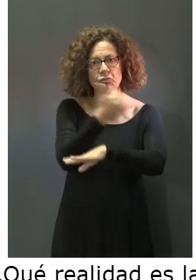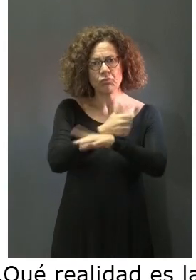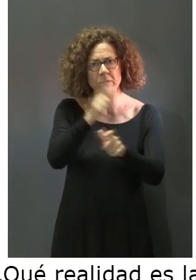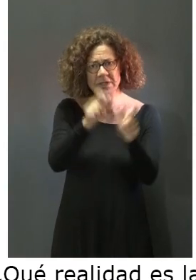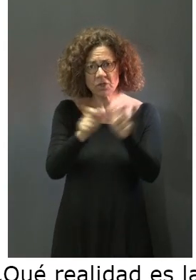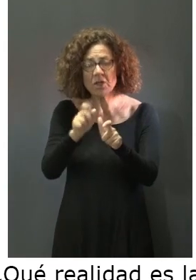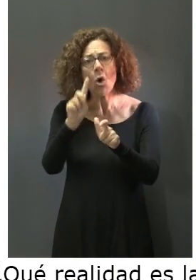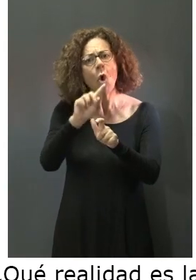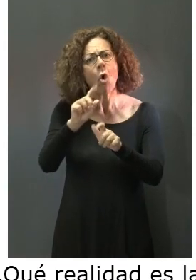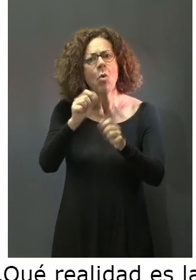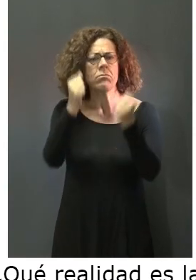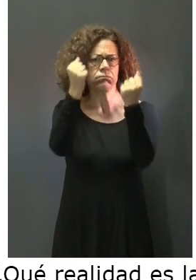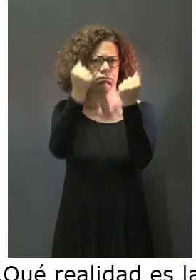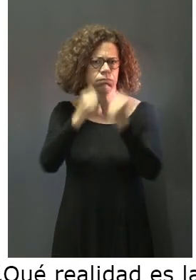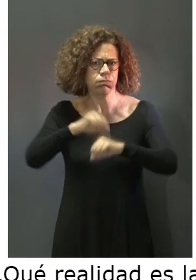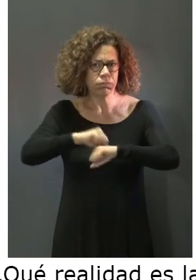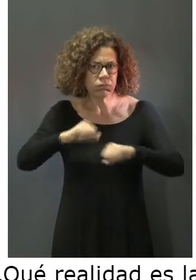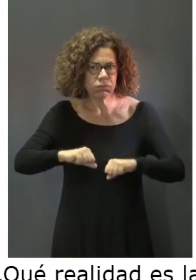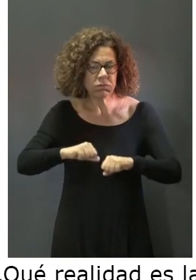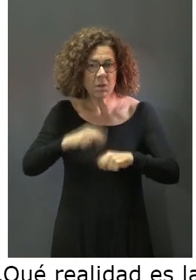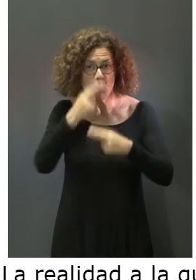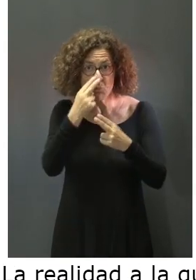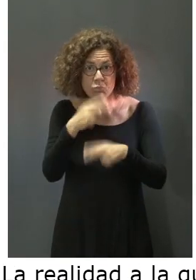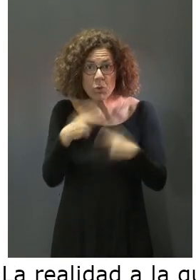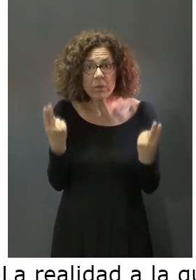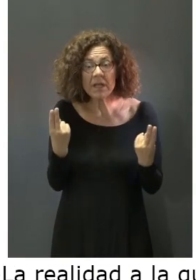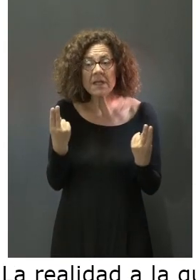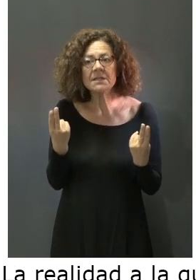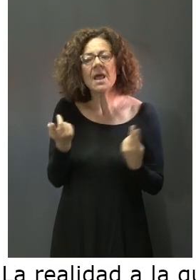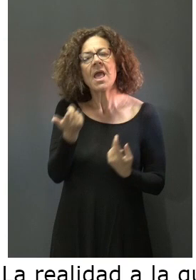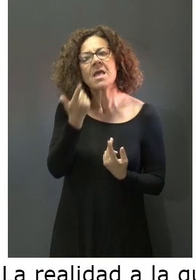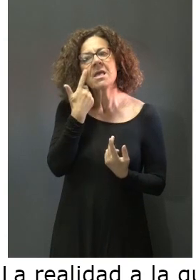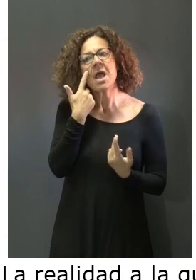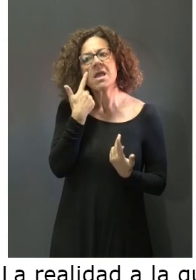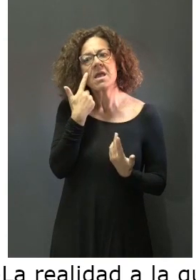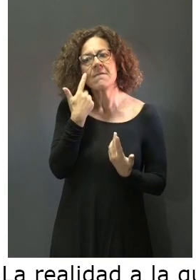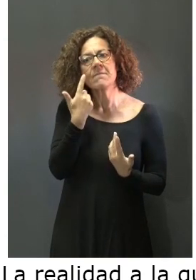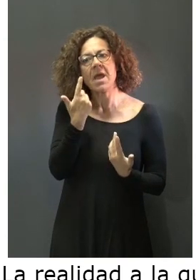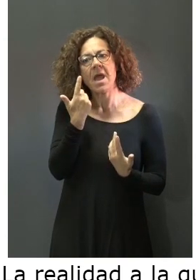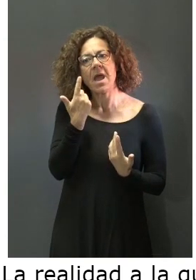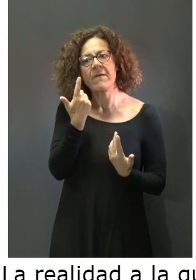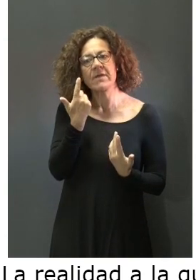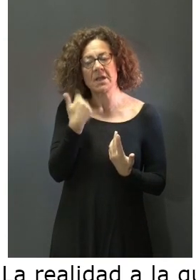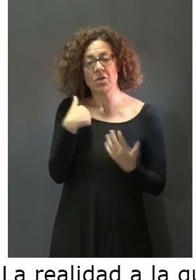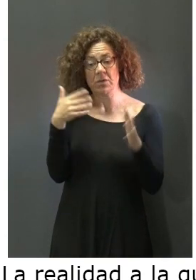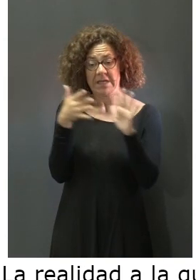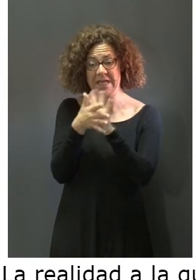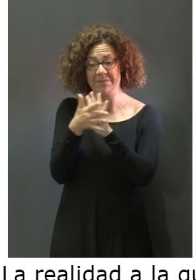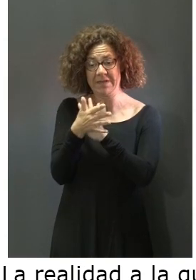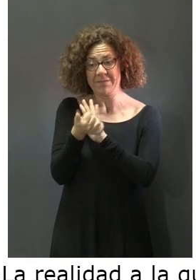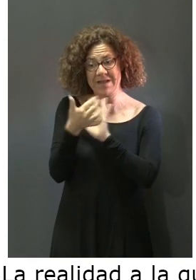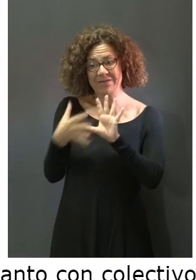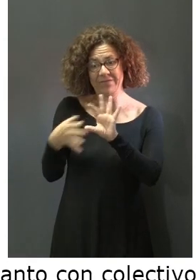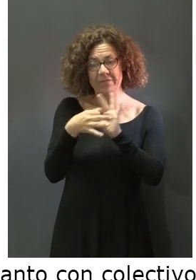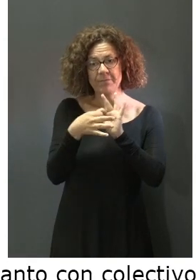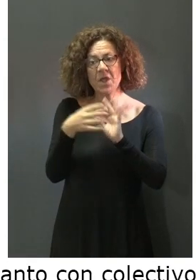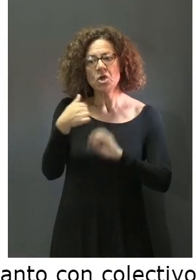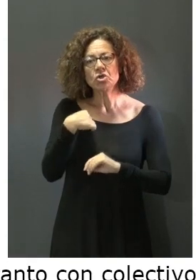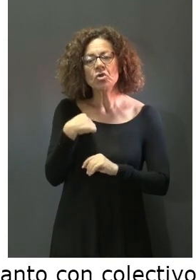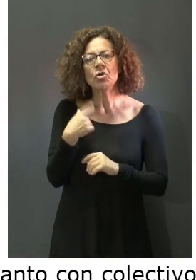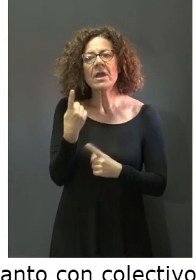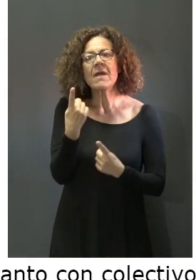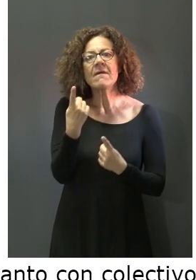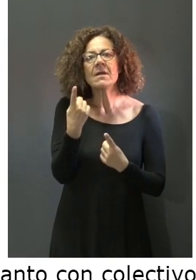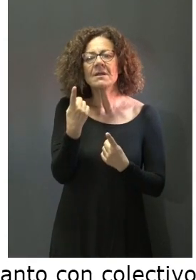entidades públicas, y antes un poco que se acercan más a estos conocimientos que voy a decir, que yo lo que veo es la falta muchas veces